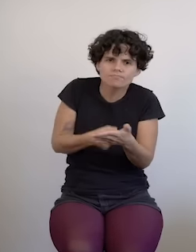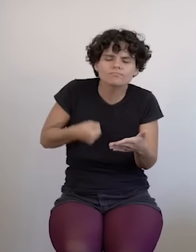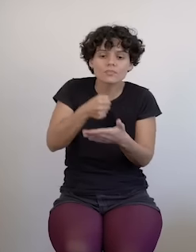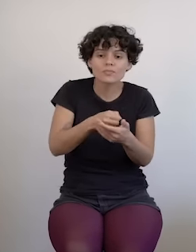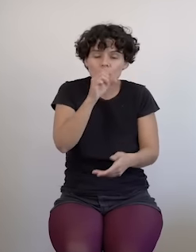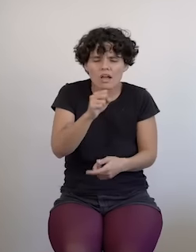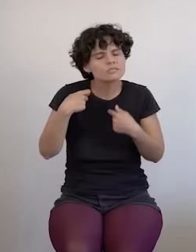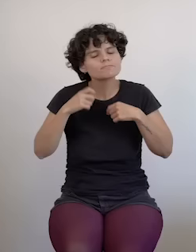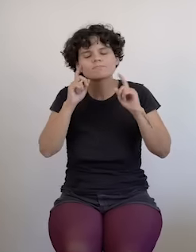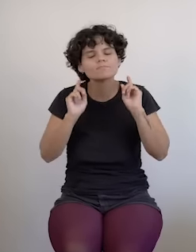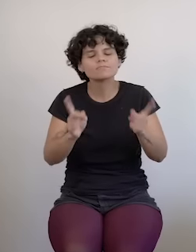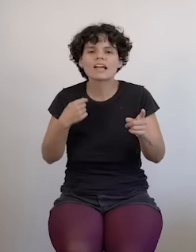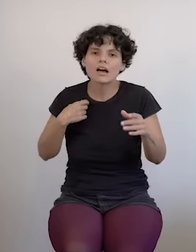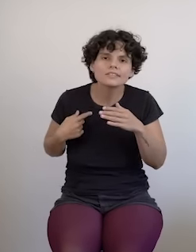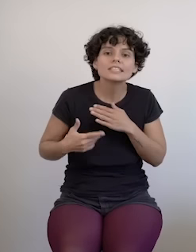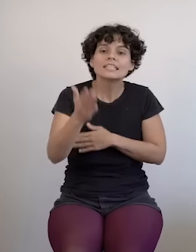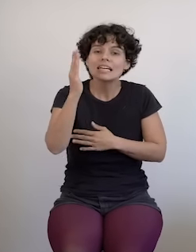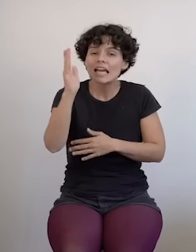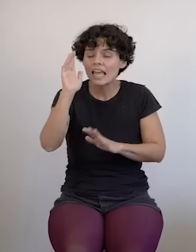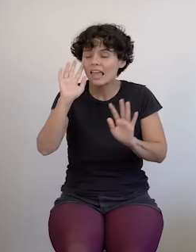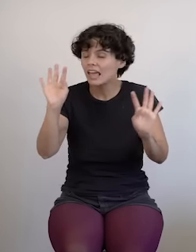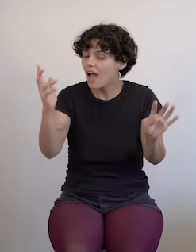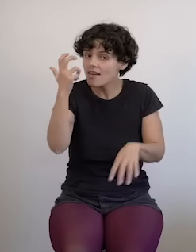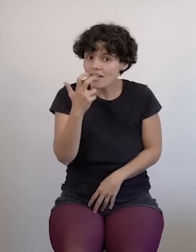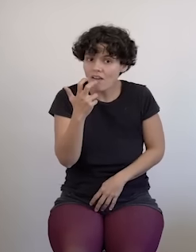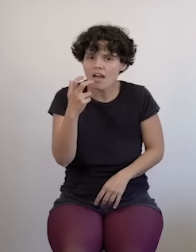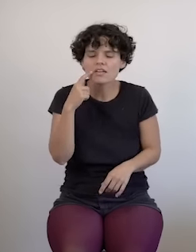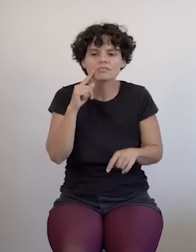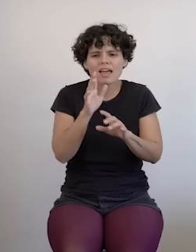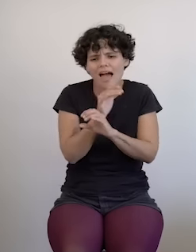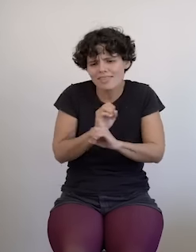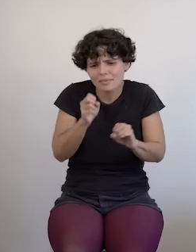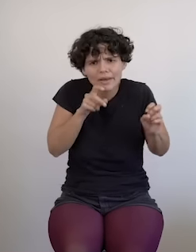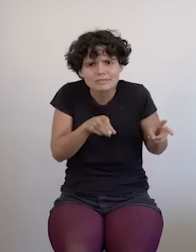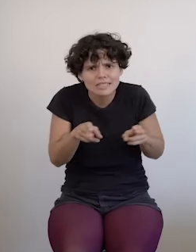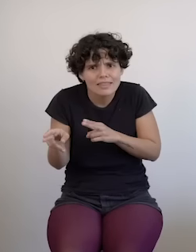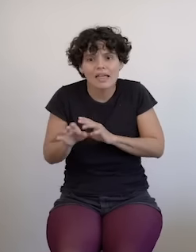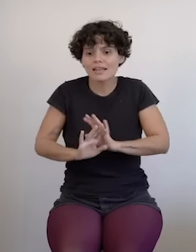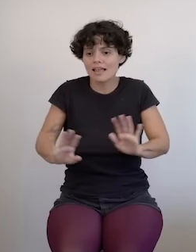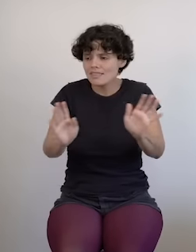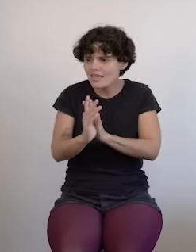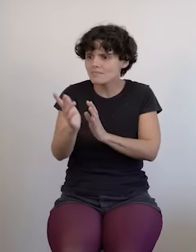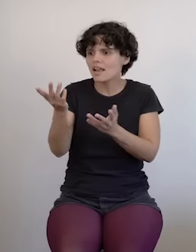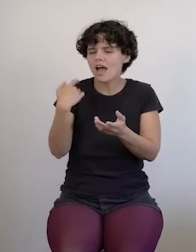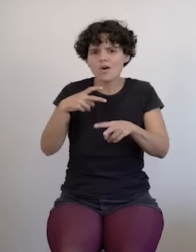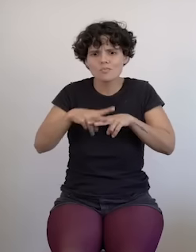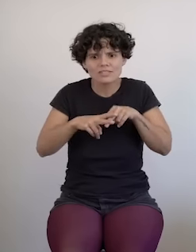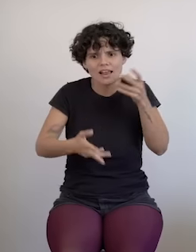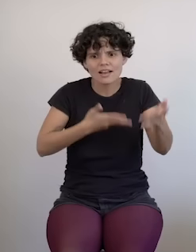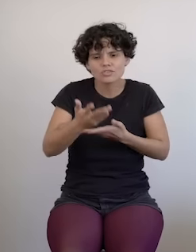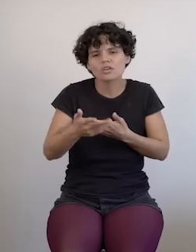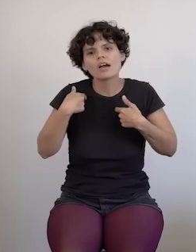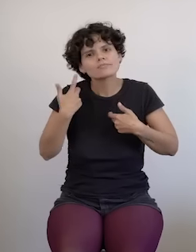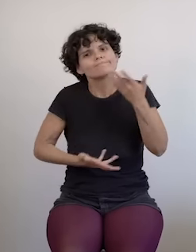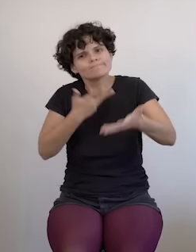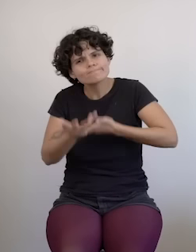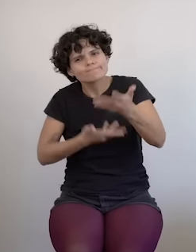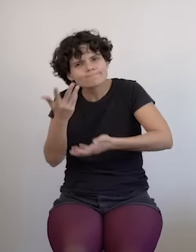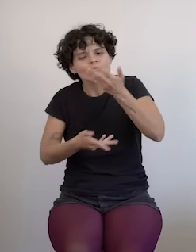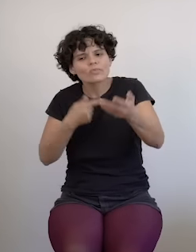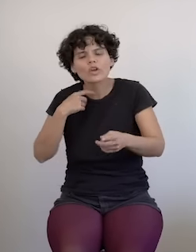perseverante, hermano. Y ahí a grabar, cuando no había muchos estudios, no había Frutilú, no había pistas, empecé a hacer música. Y empecé a